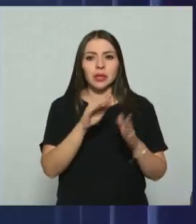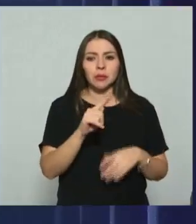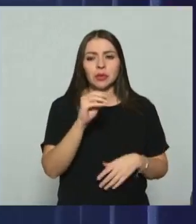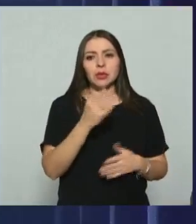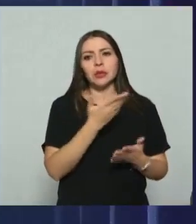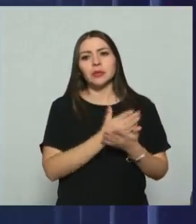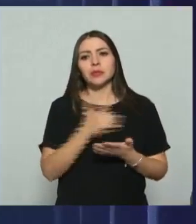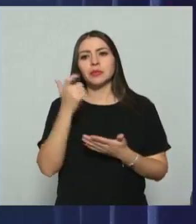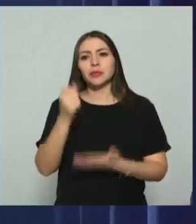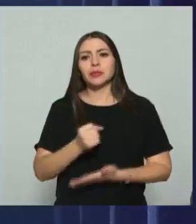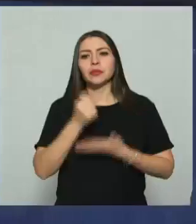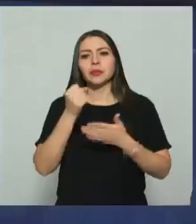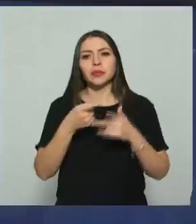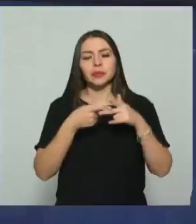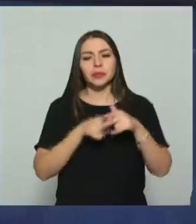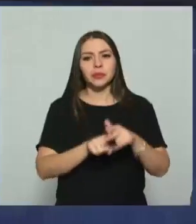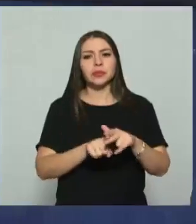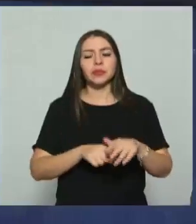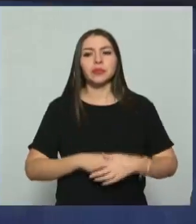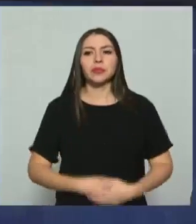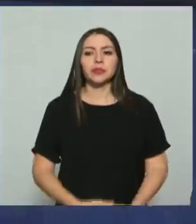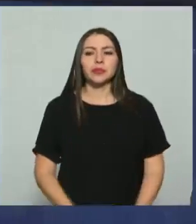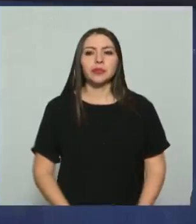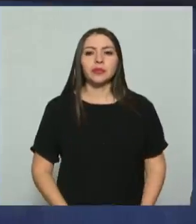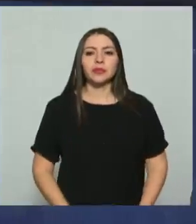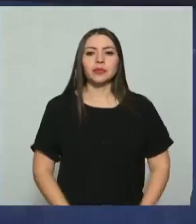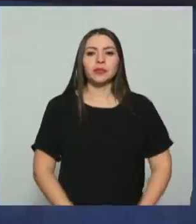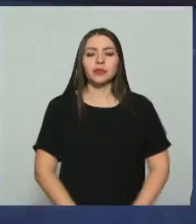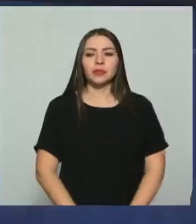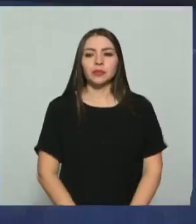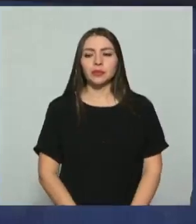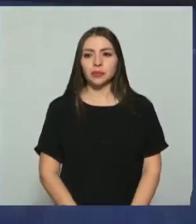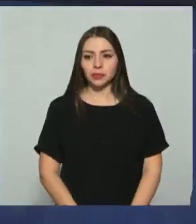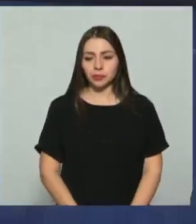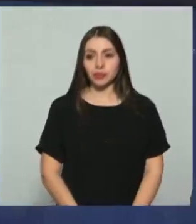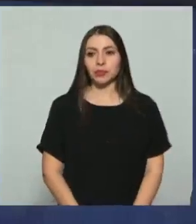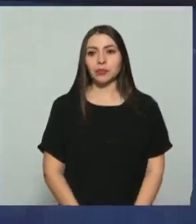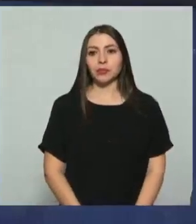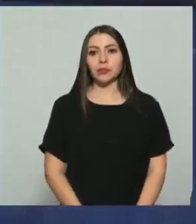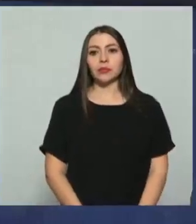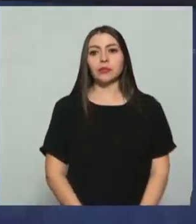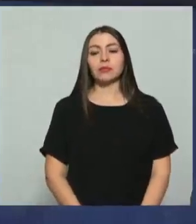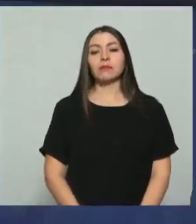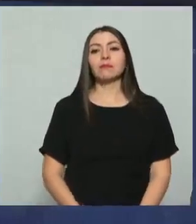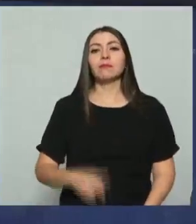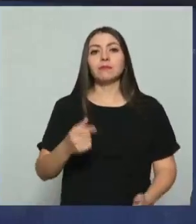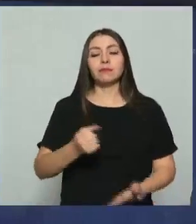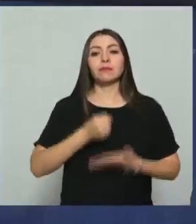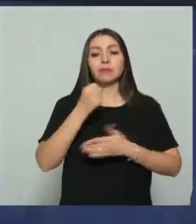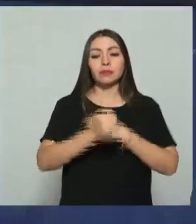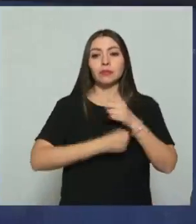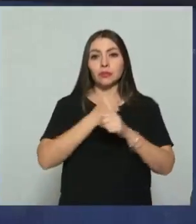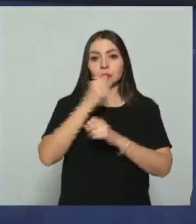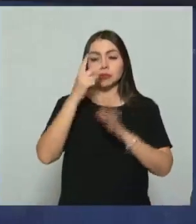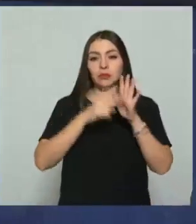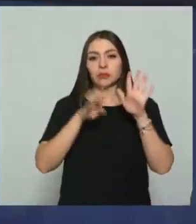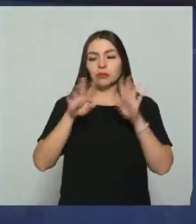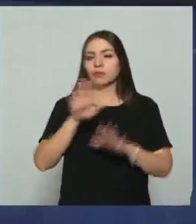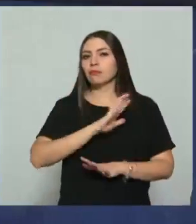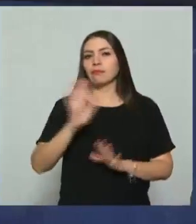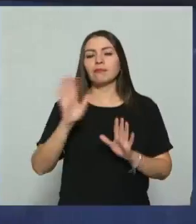manera inicial? Bueno, como te dije, el presupuesto del año 2019 ha culminado. Ahorita estamos ejerciendo